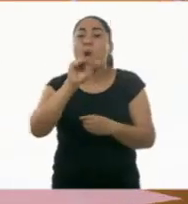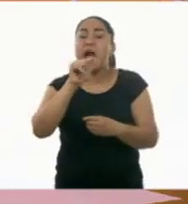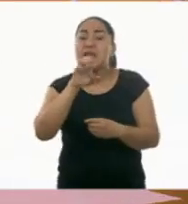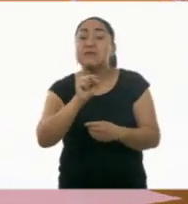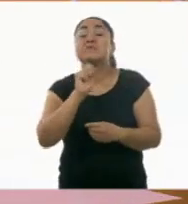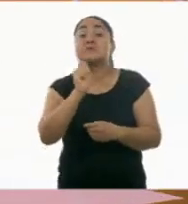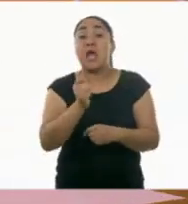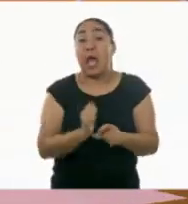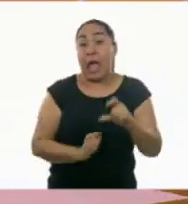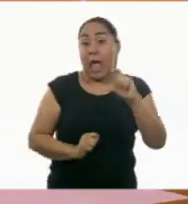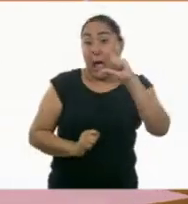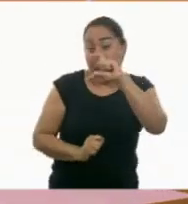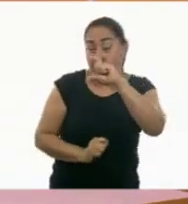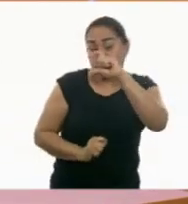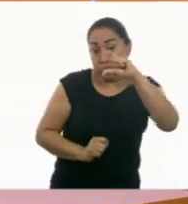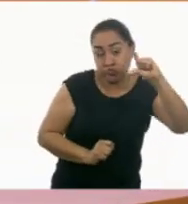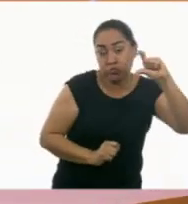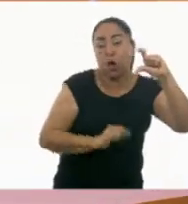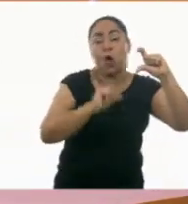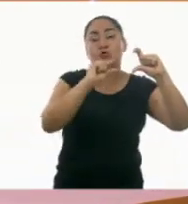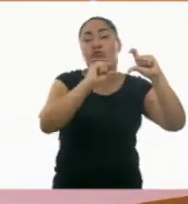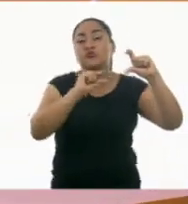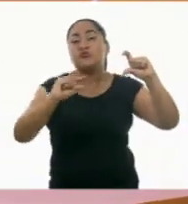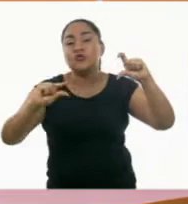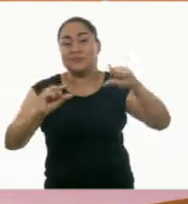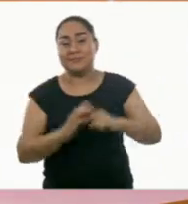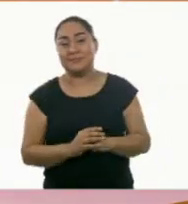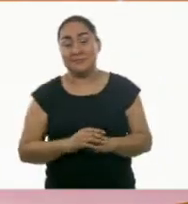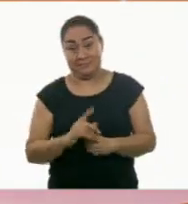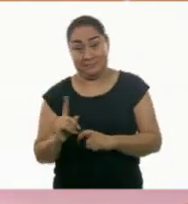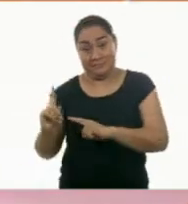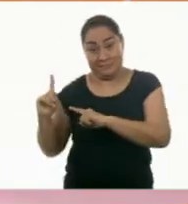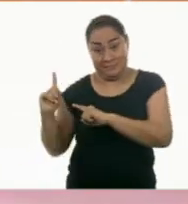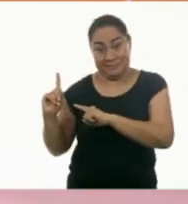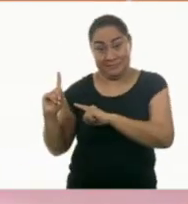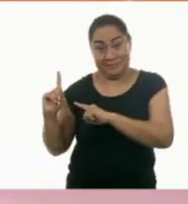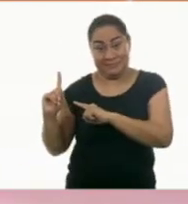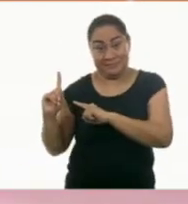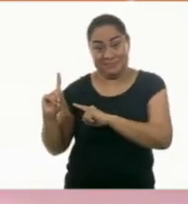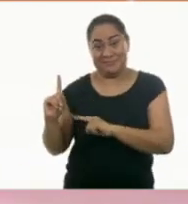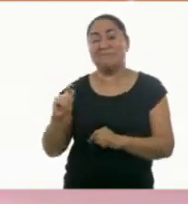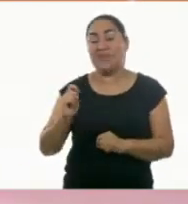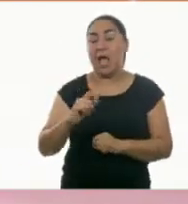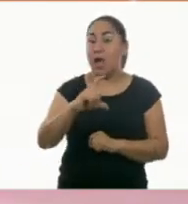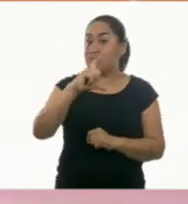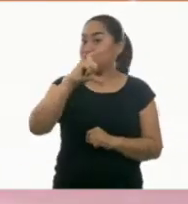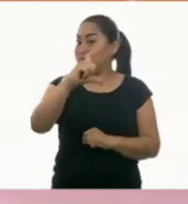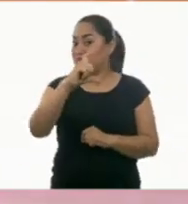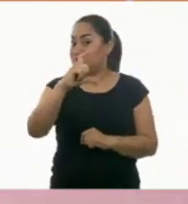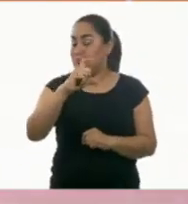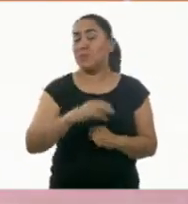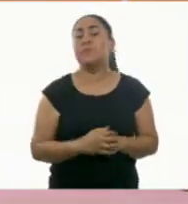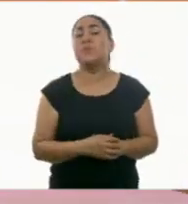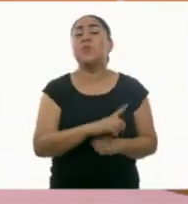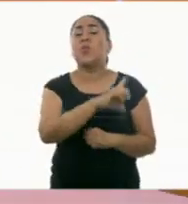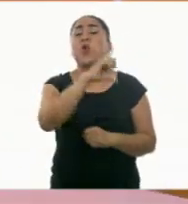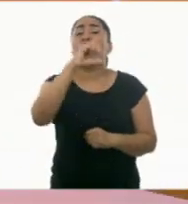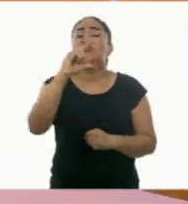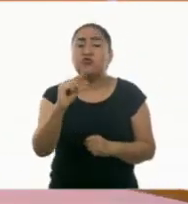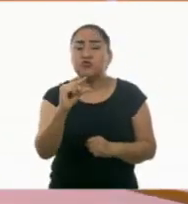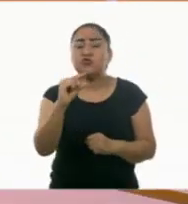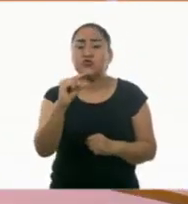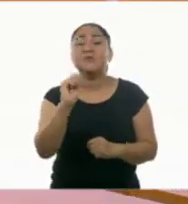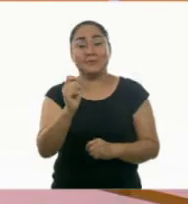mayúscula y en minúscula. Mayúscula cuando está grandota. Minúscula cuando